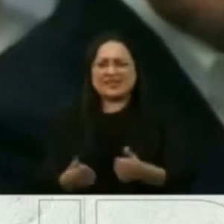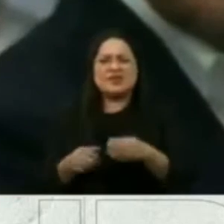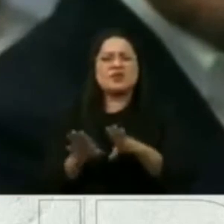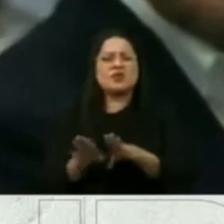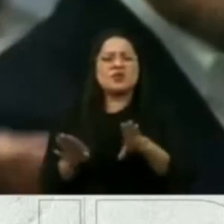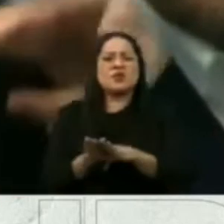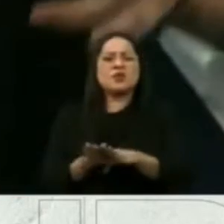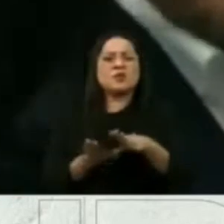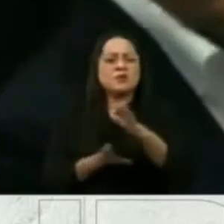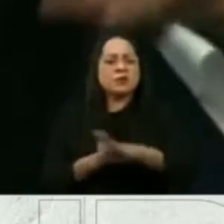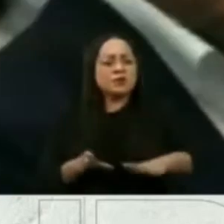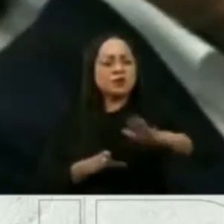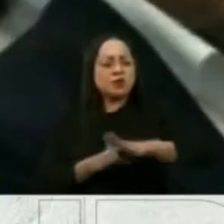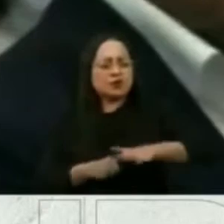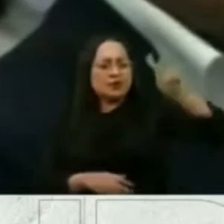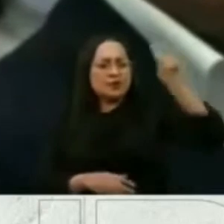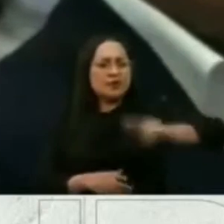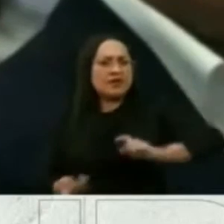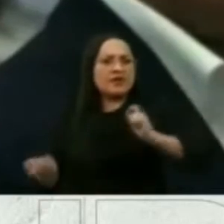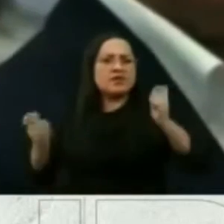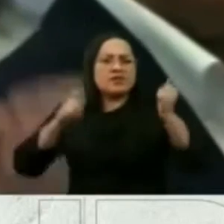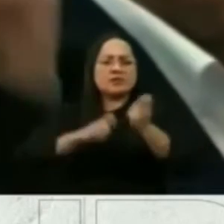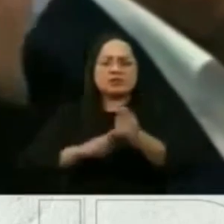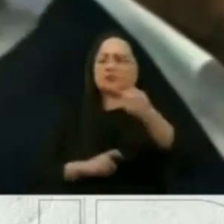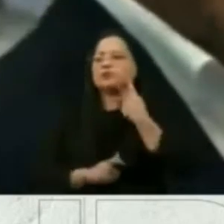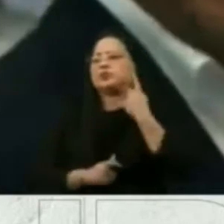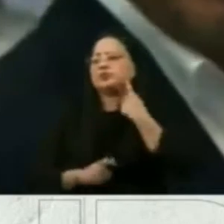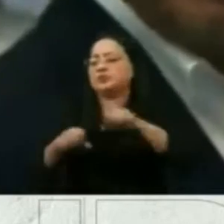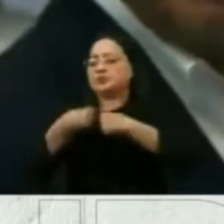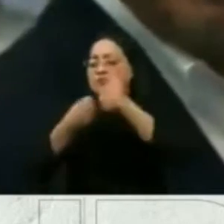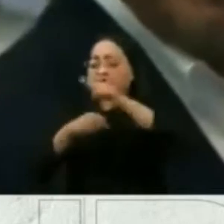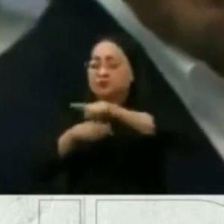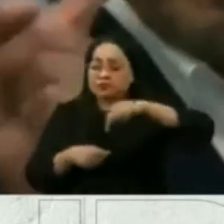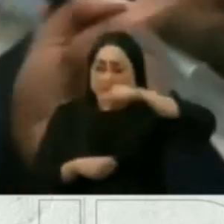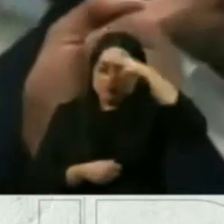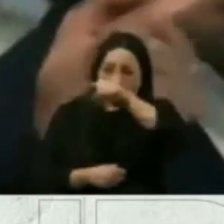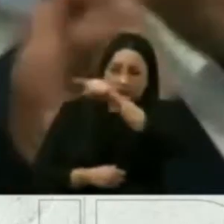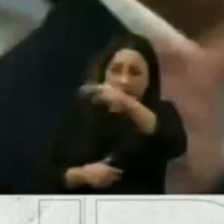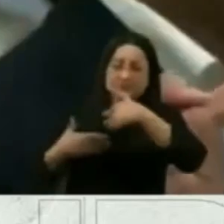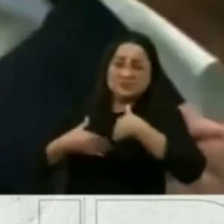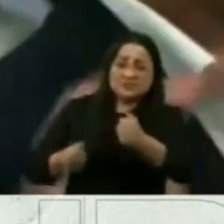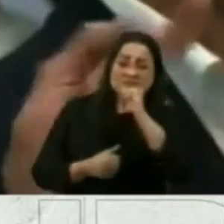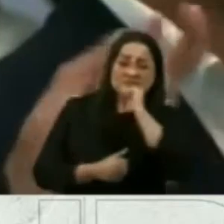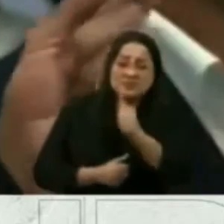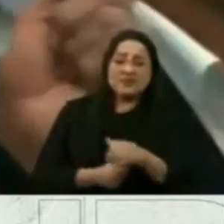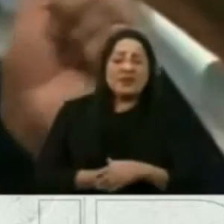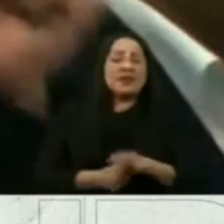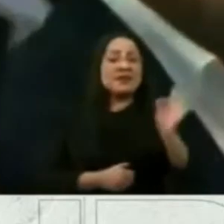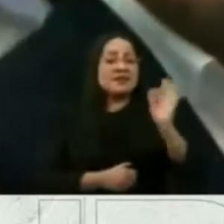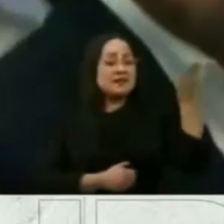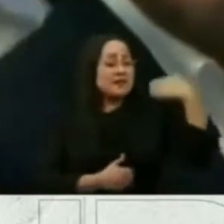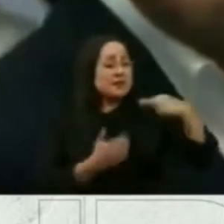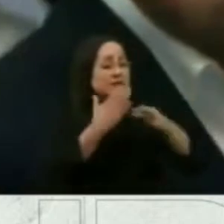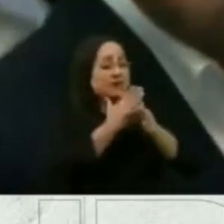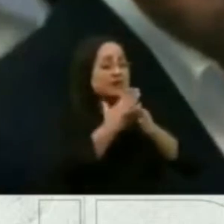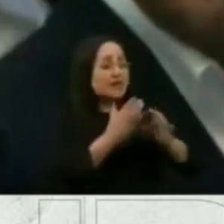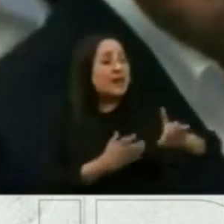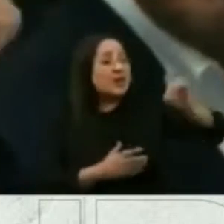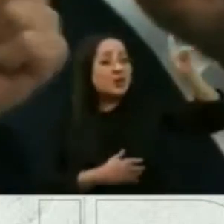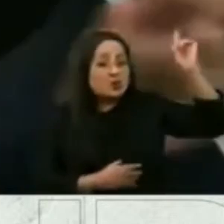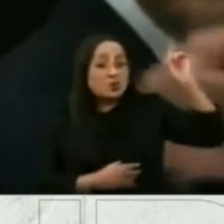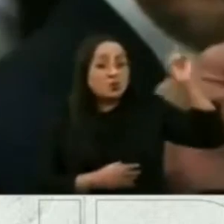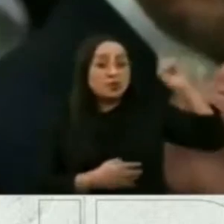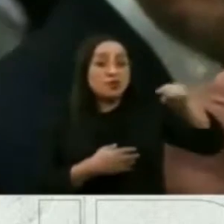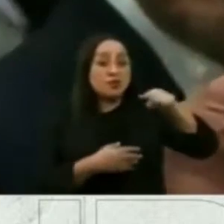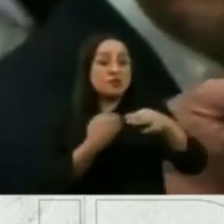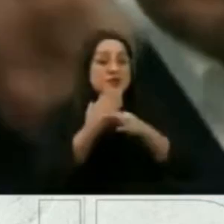fenómeno popular que representa la transformación política y social que vive México. Si no son capaces, como dijo el presidente el domingo pasado,